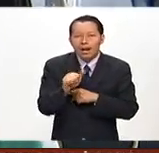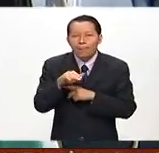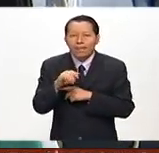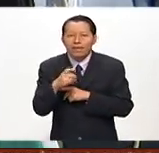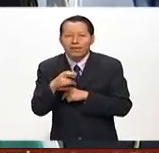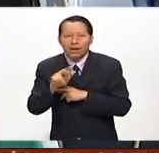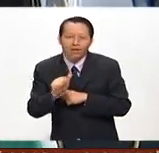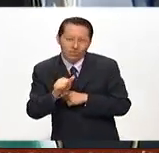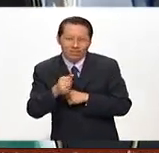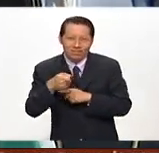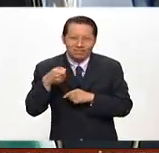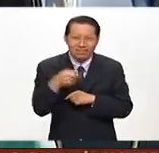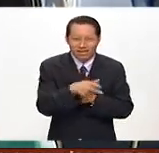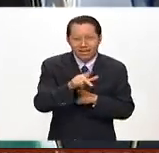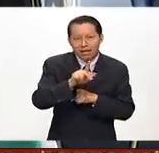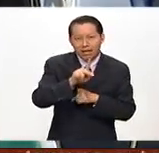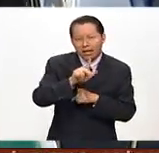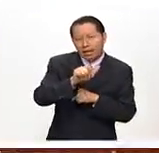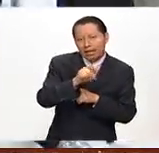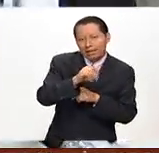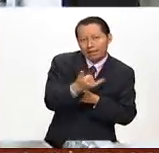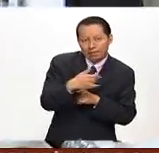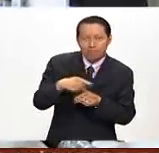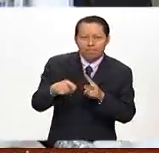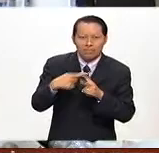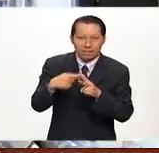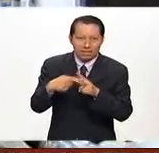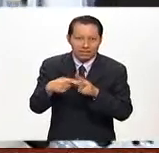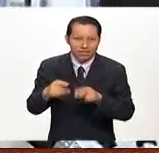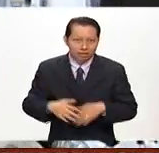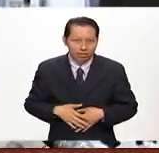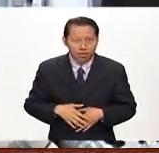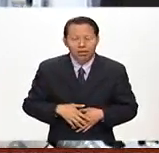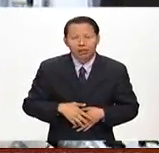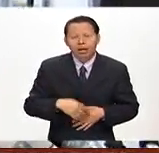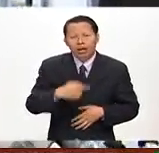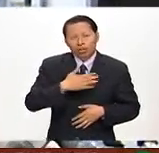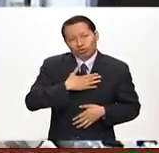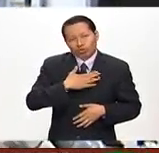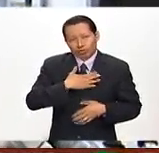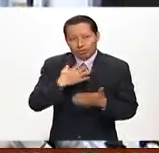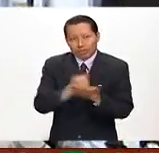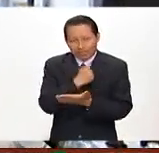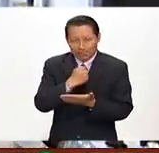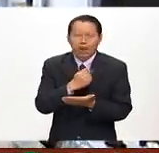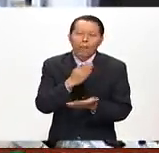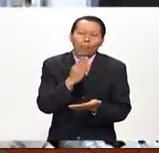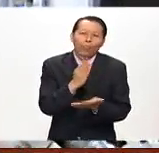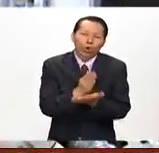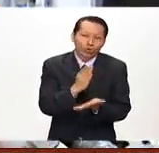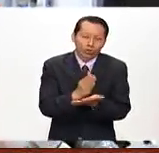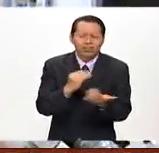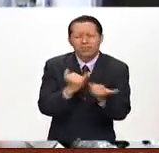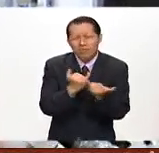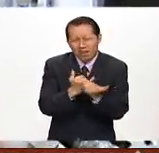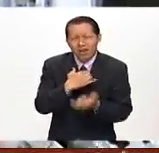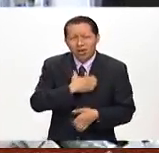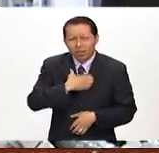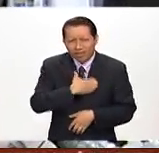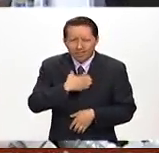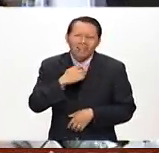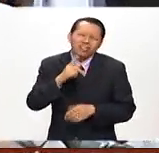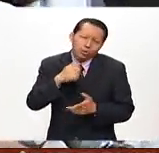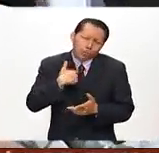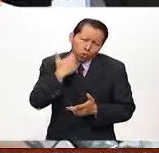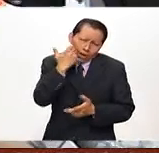mejor conocida por Lady Matemáticas. El mío fue una medalla de bronce y pues estoy muy contenta por ello. Quizá no era como por lo que